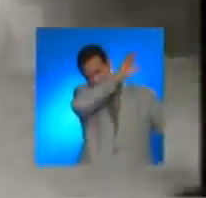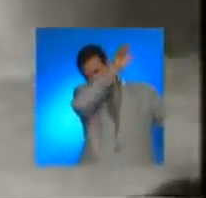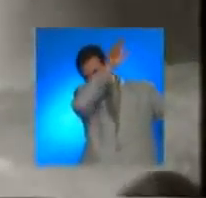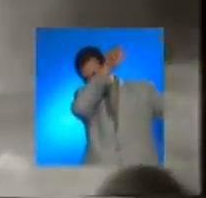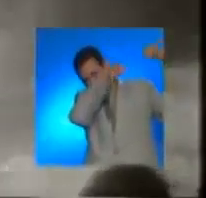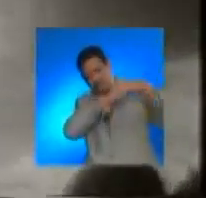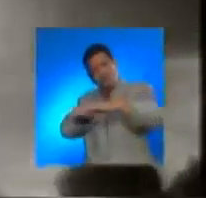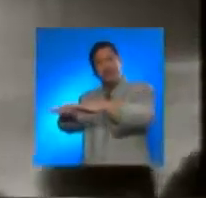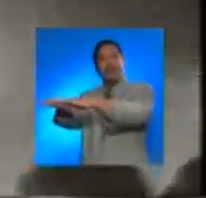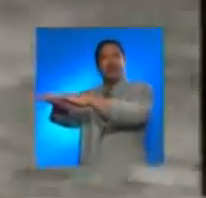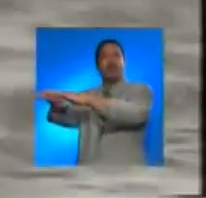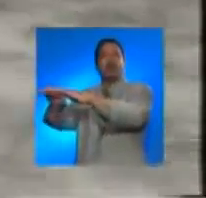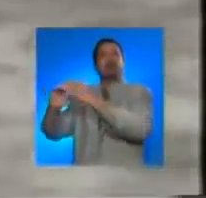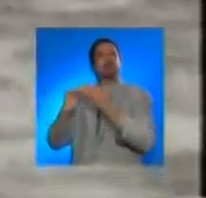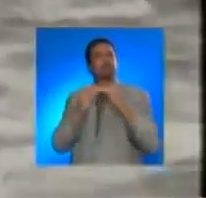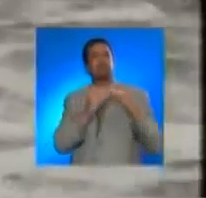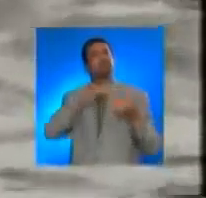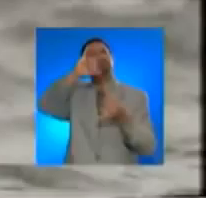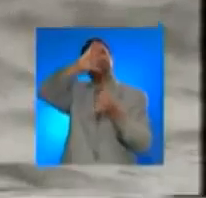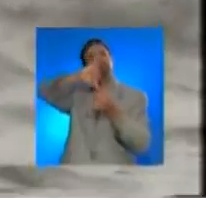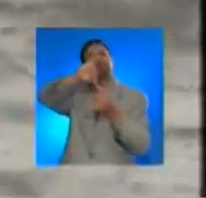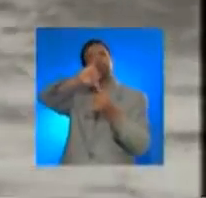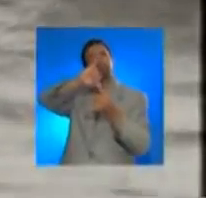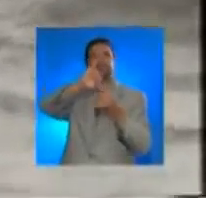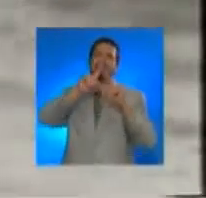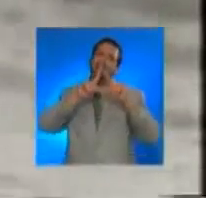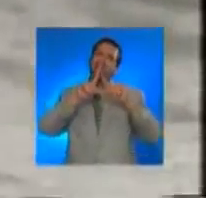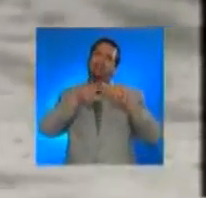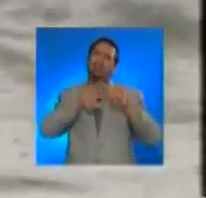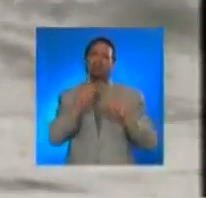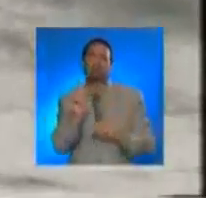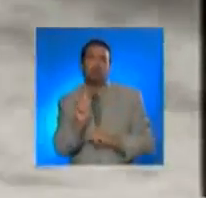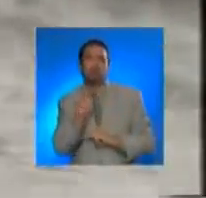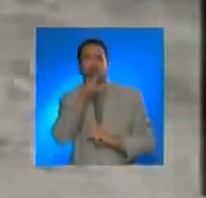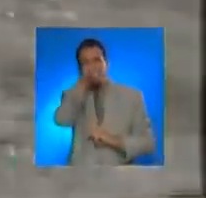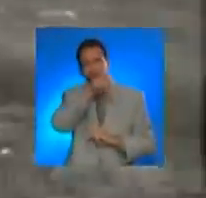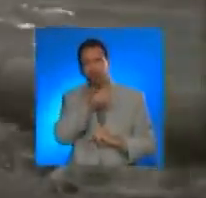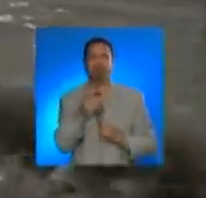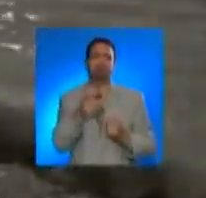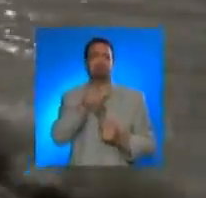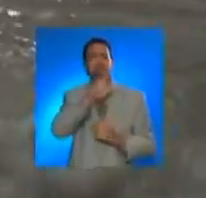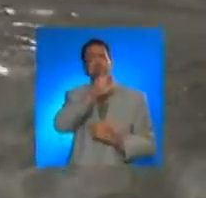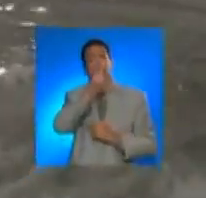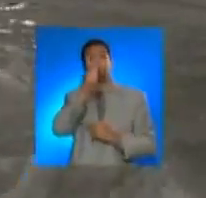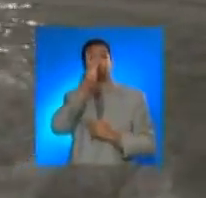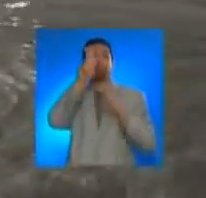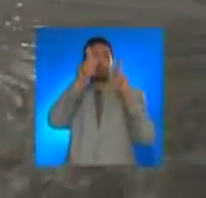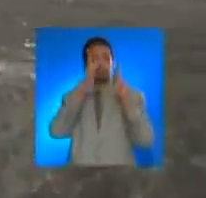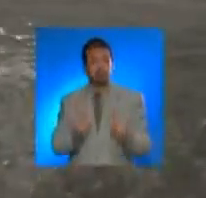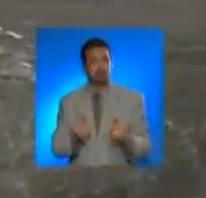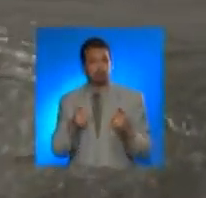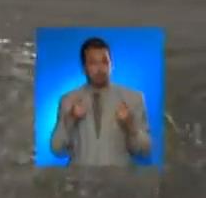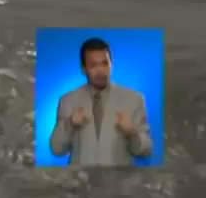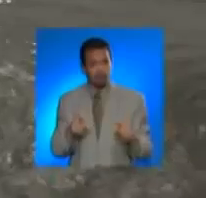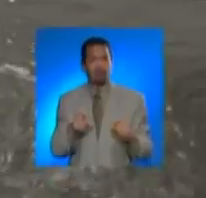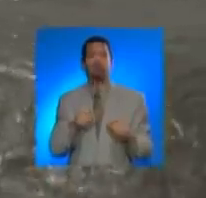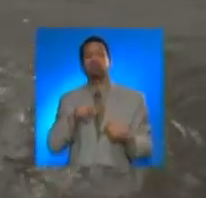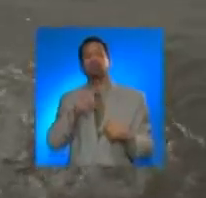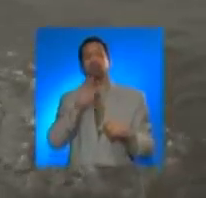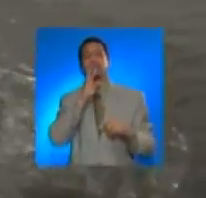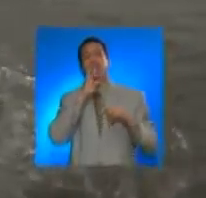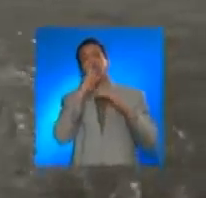tsunami, que empezó a afectar a la isla inmediatamente después del terremoto. El tsunami alcanzó una altura máxima de 20 pies en